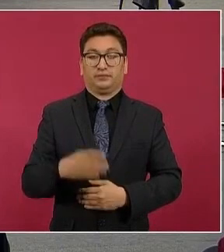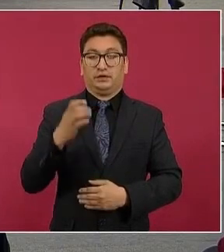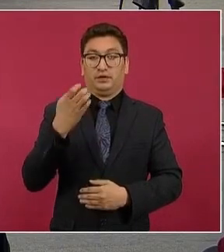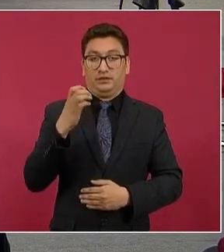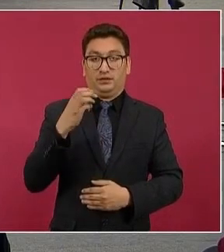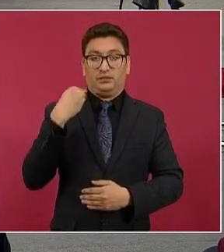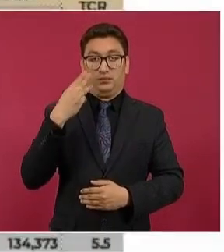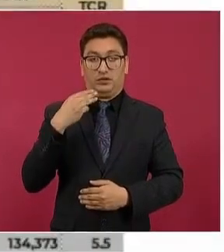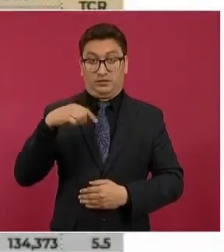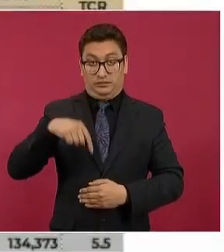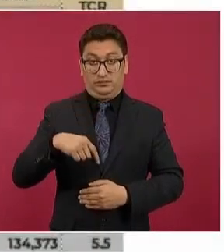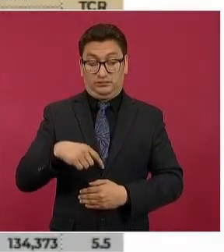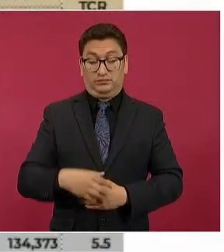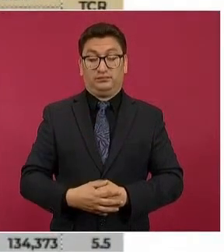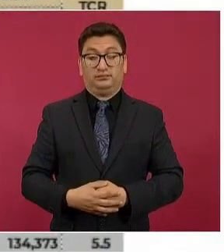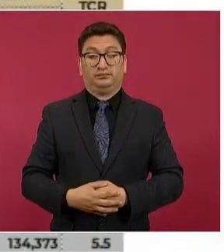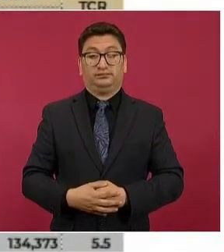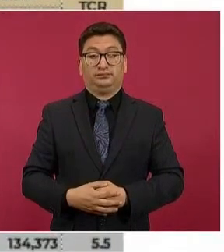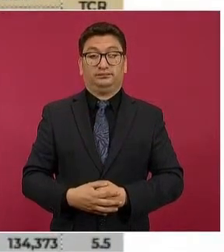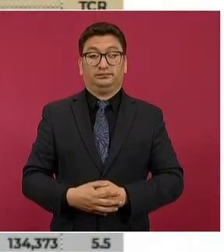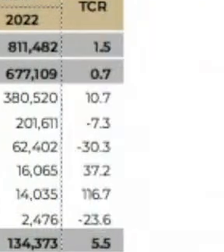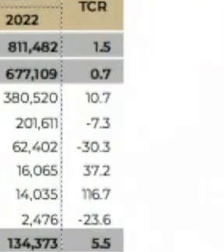Enero-marzo de este año,